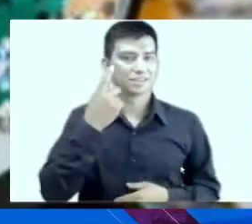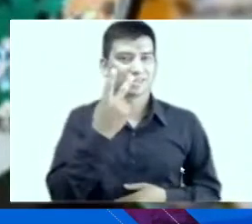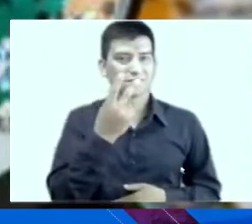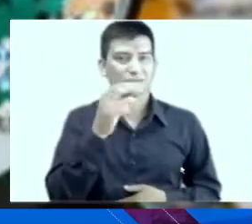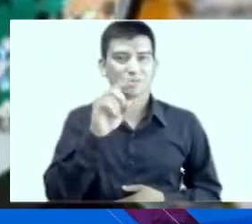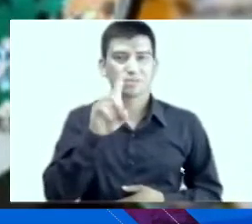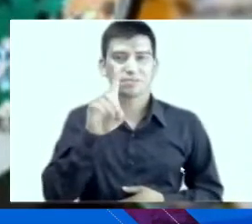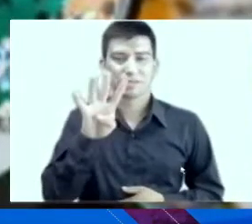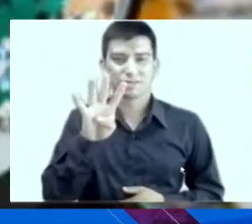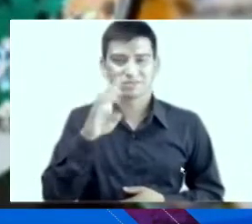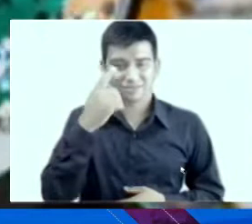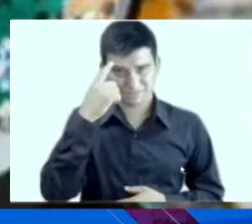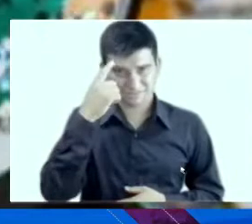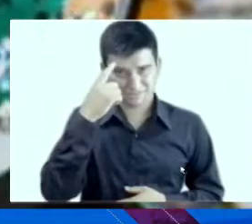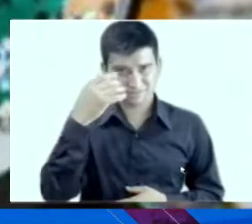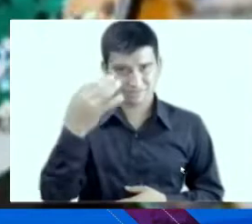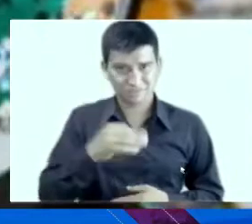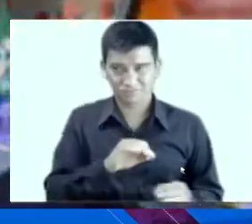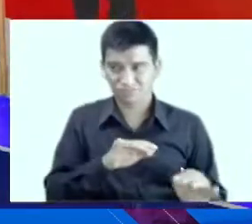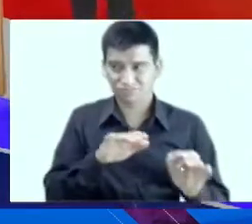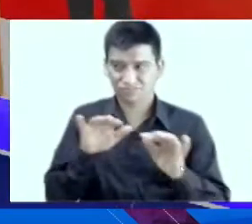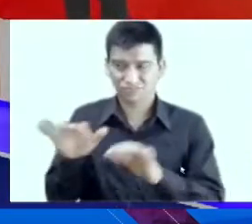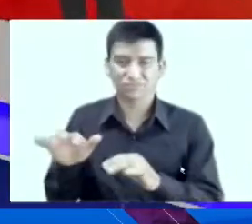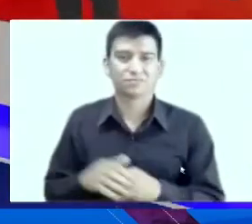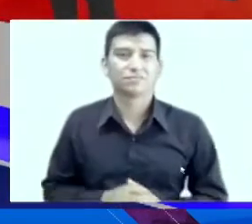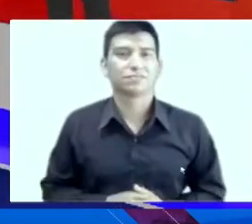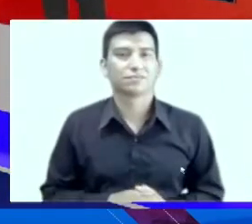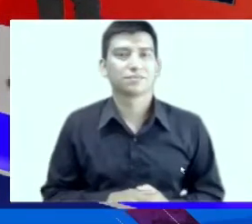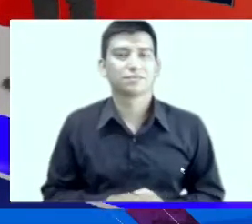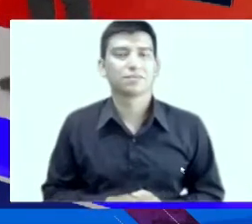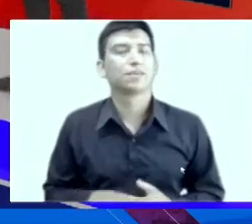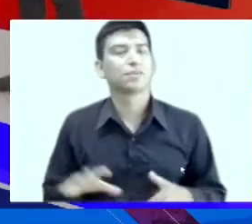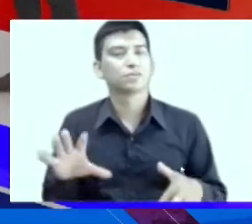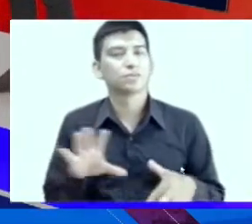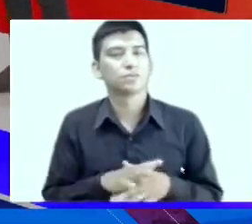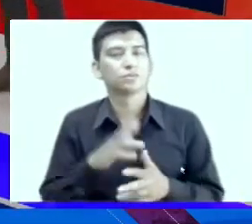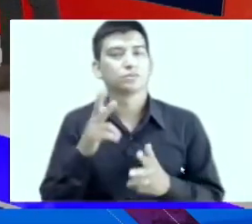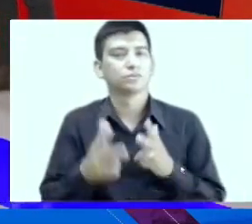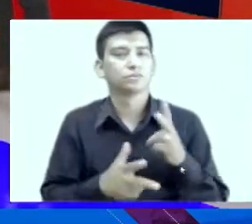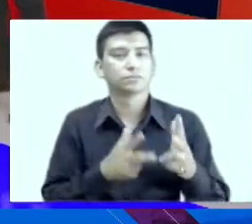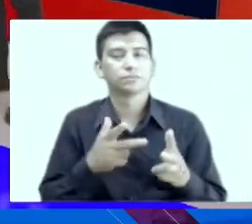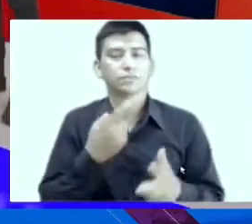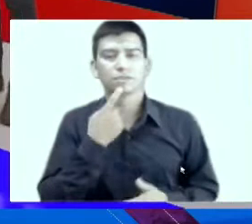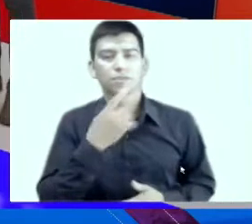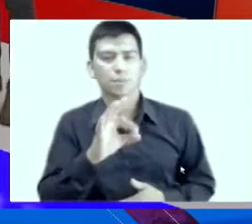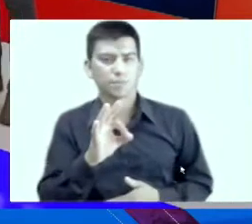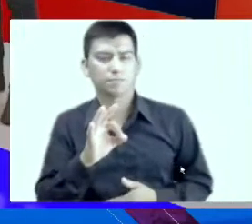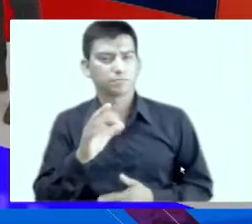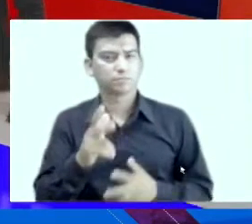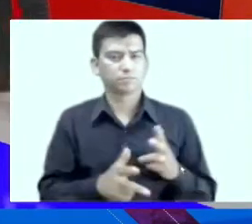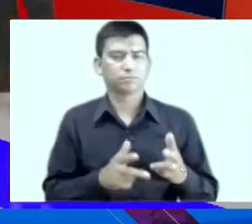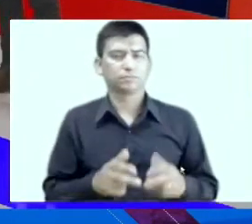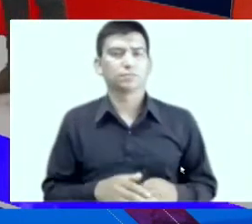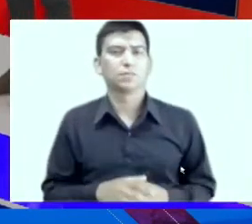produjo la invasión de Rusia a Ucrania. Sí, justamente a propósito, de hecho ya lo comentabas, ¿cómo influye